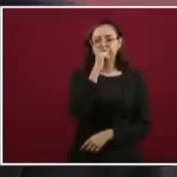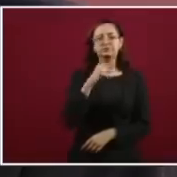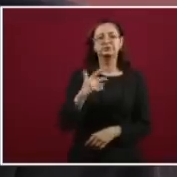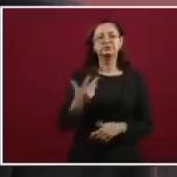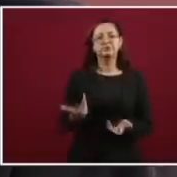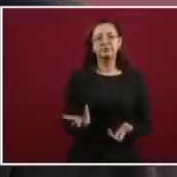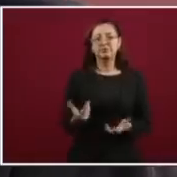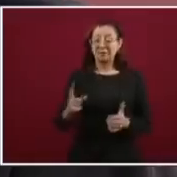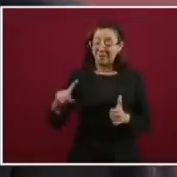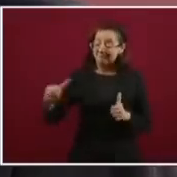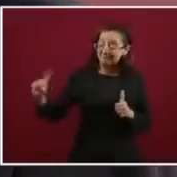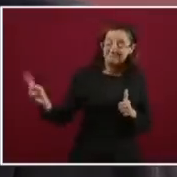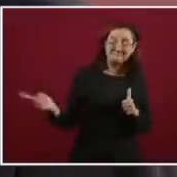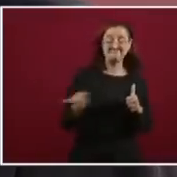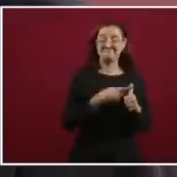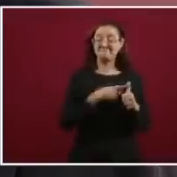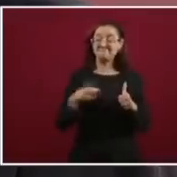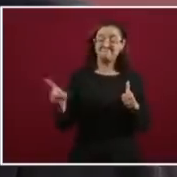primero